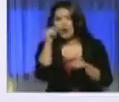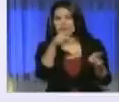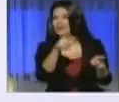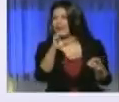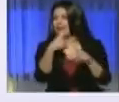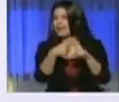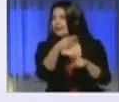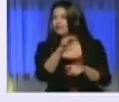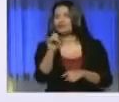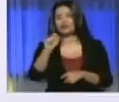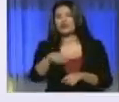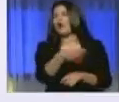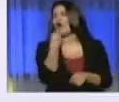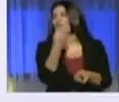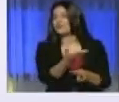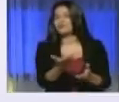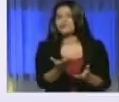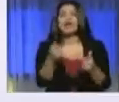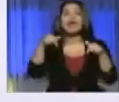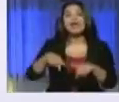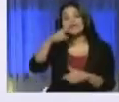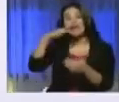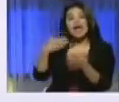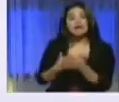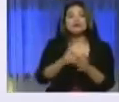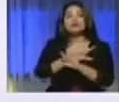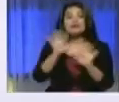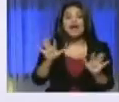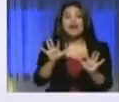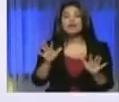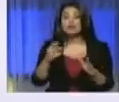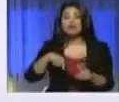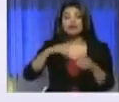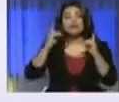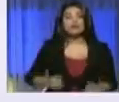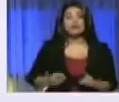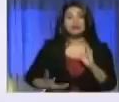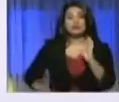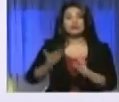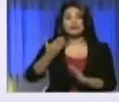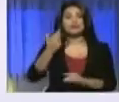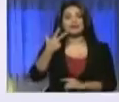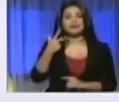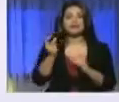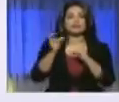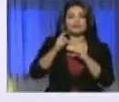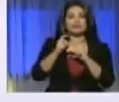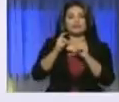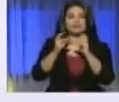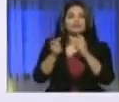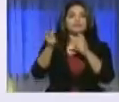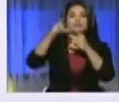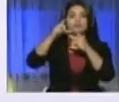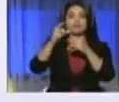Este año nada más llevamos 3. Todos